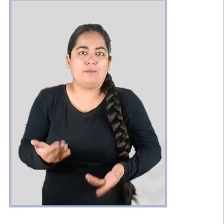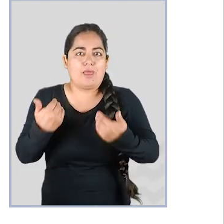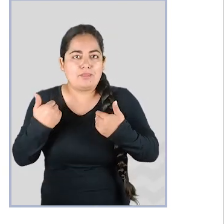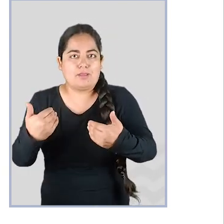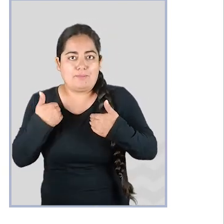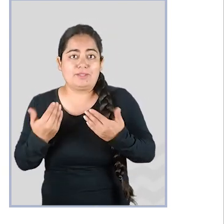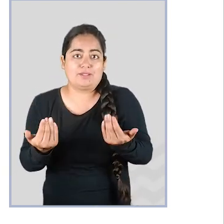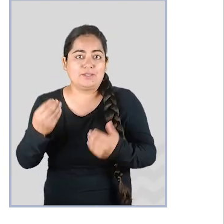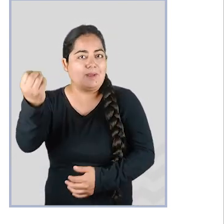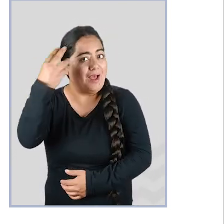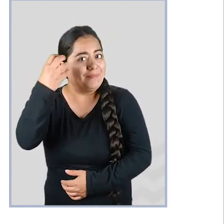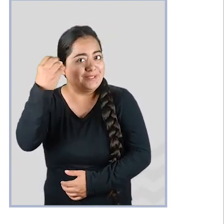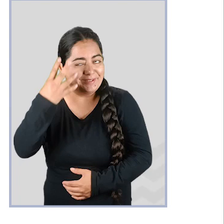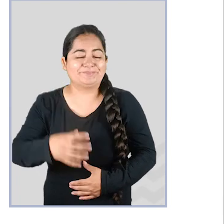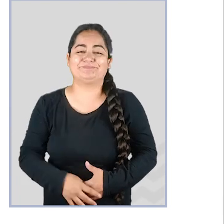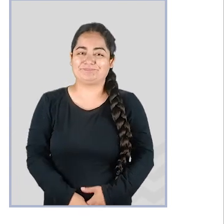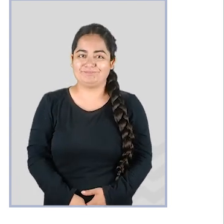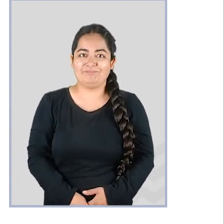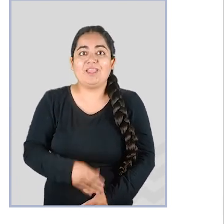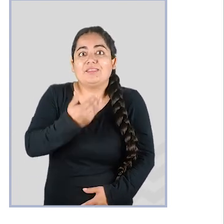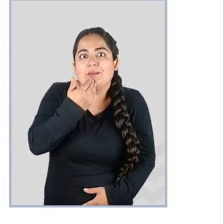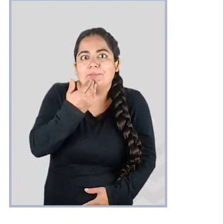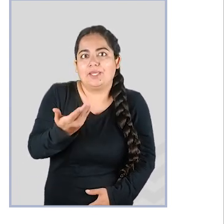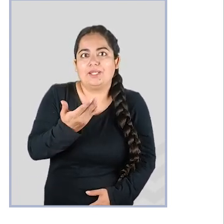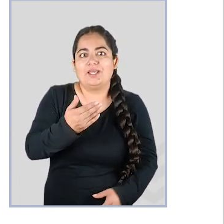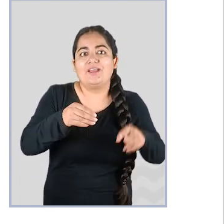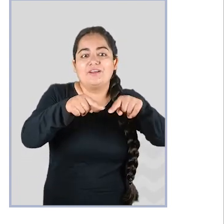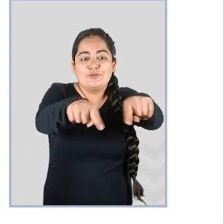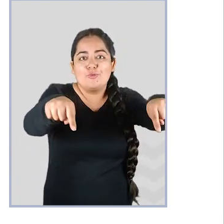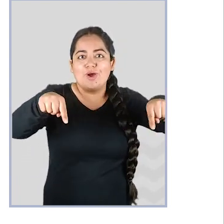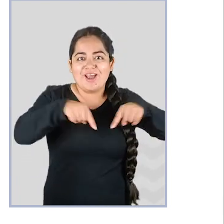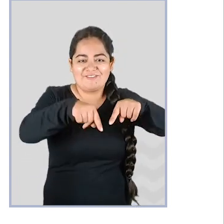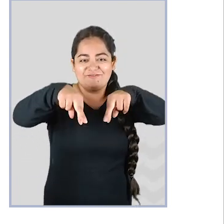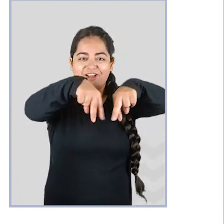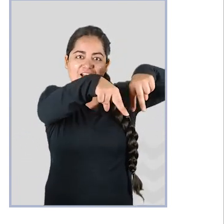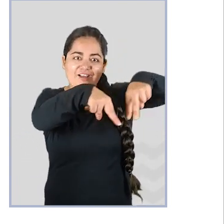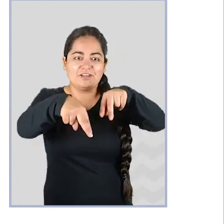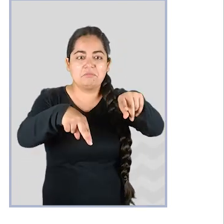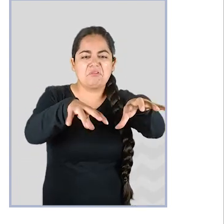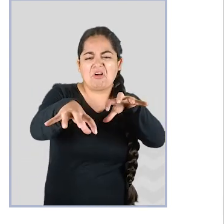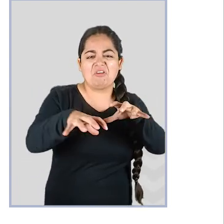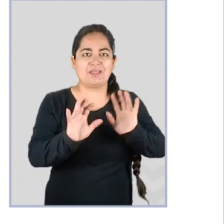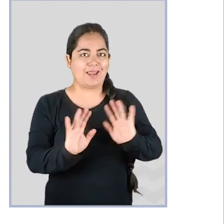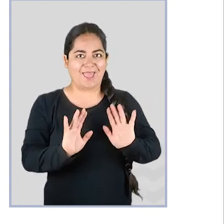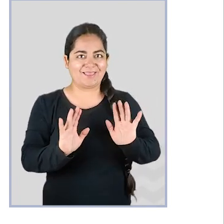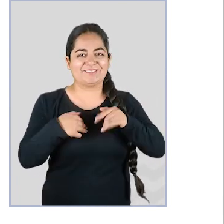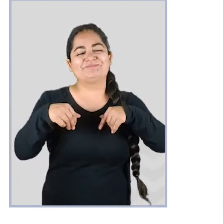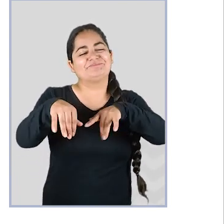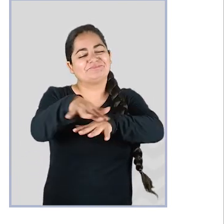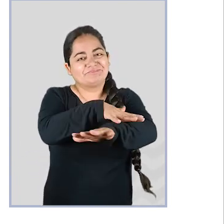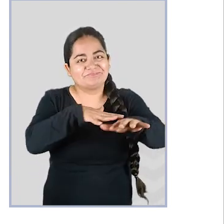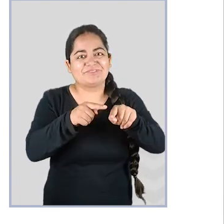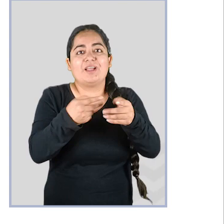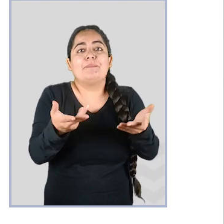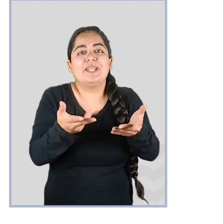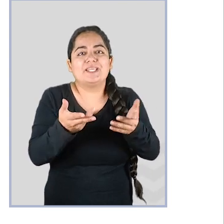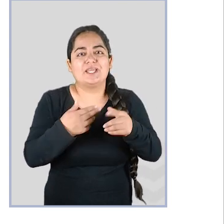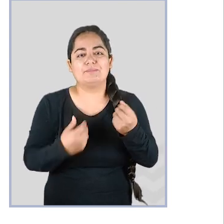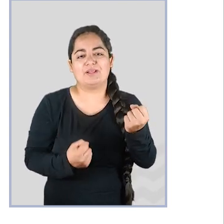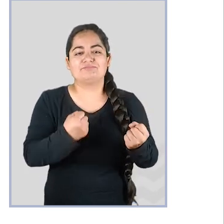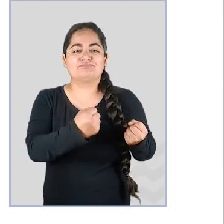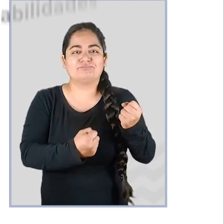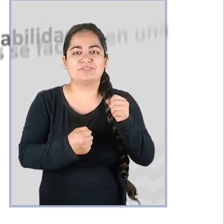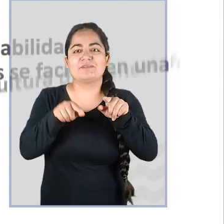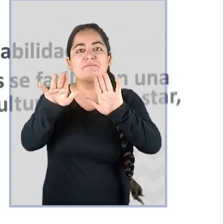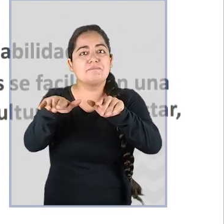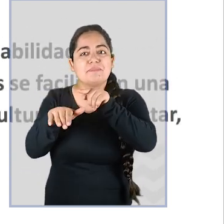aprenderse. Además, se requiere una buena pista de baile, sin obstáculos. Las habilidades socioemocionales se aprenden mejor en